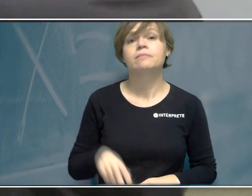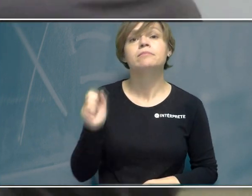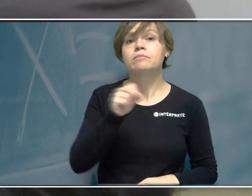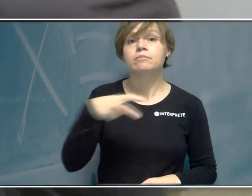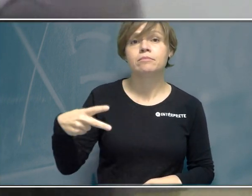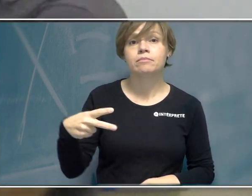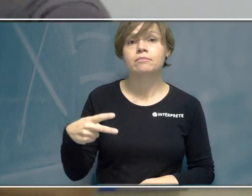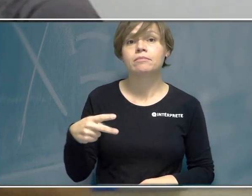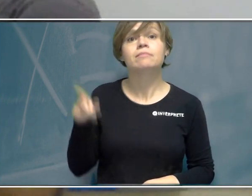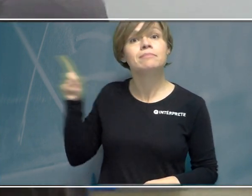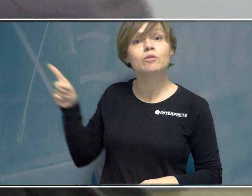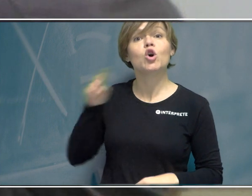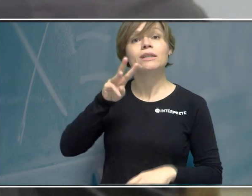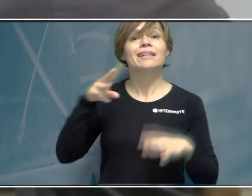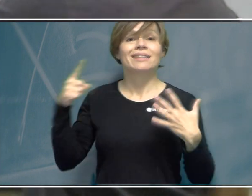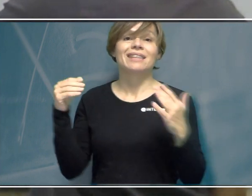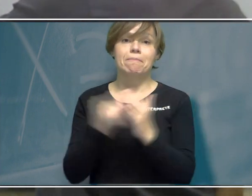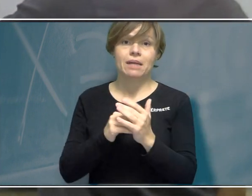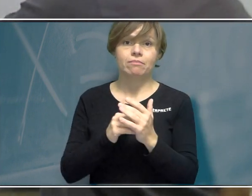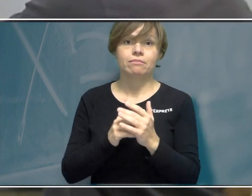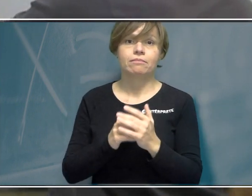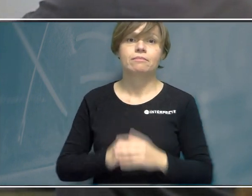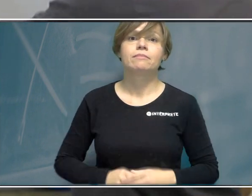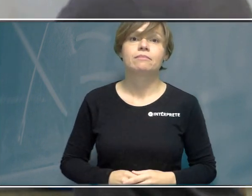tiene que ser igual a esos 36.000.